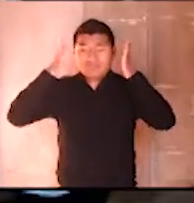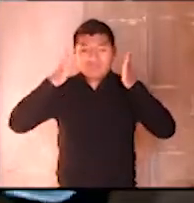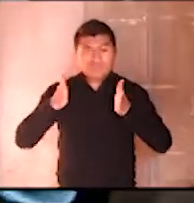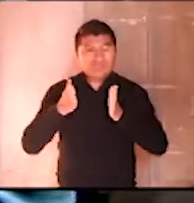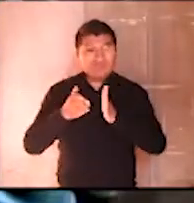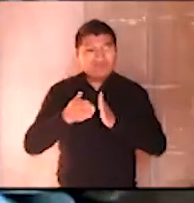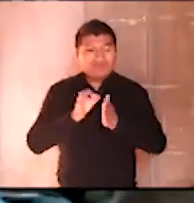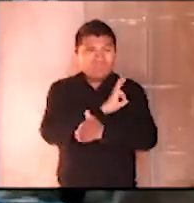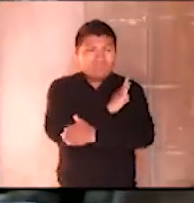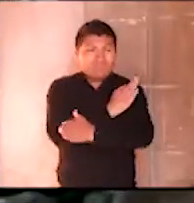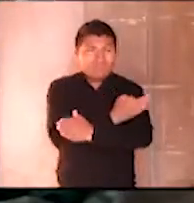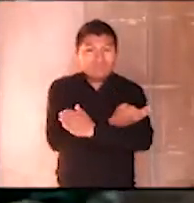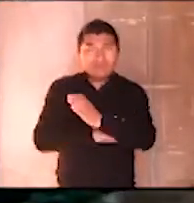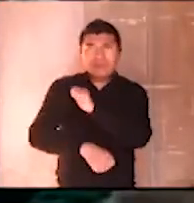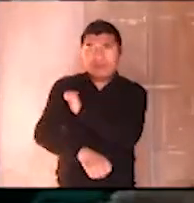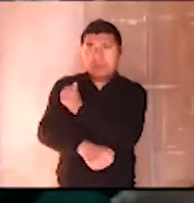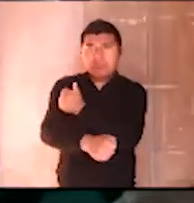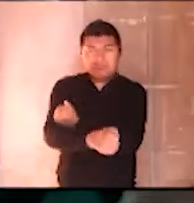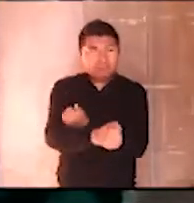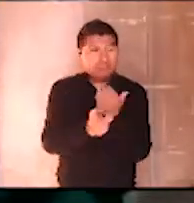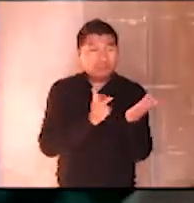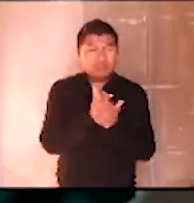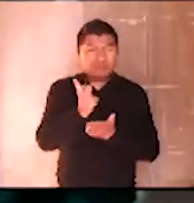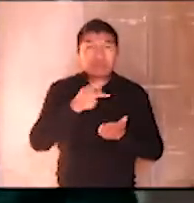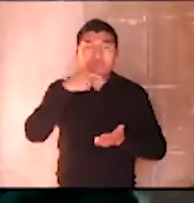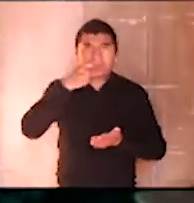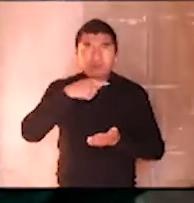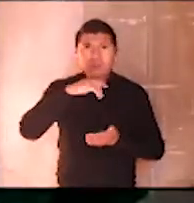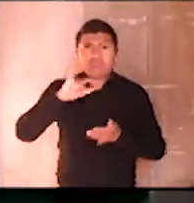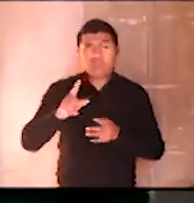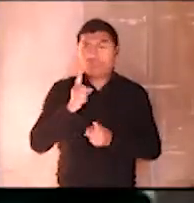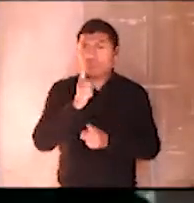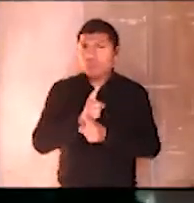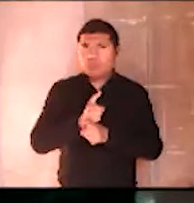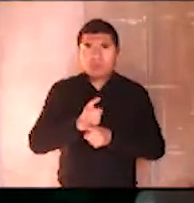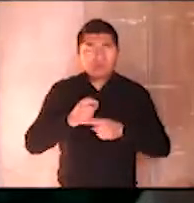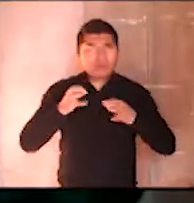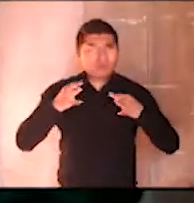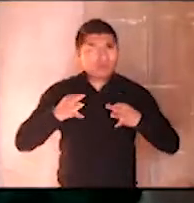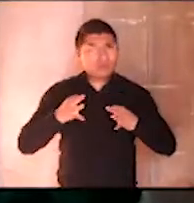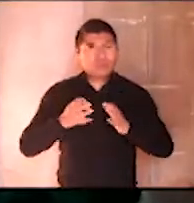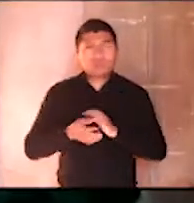esforzados, autoridades honestas y jueces justos.